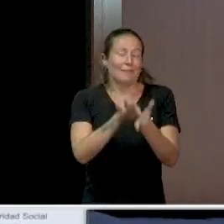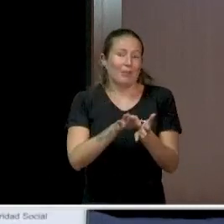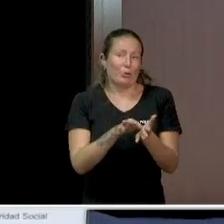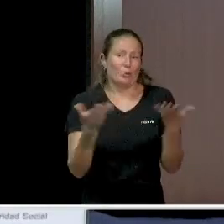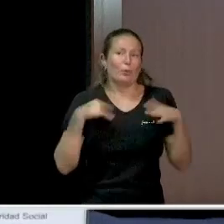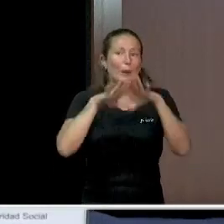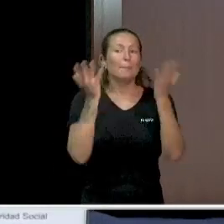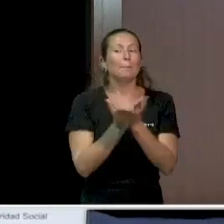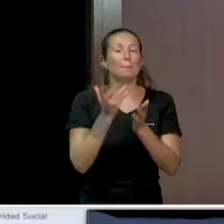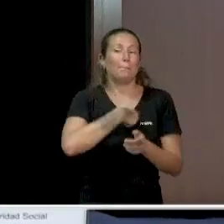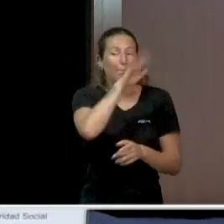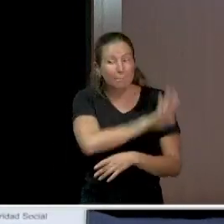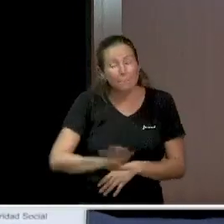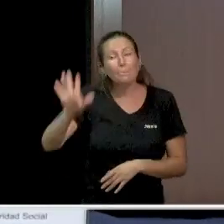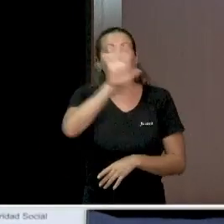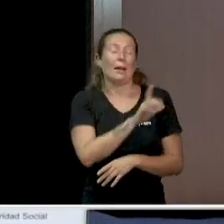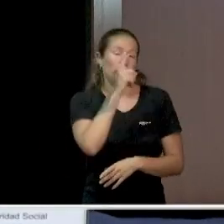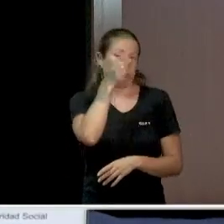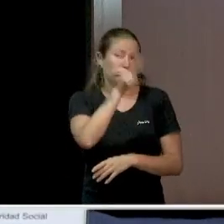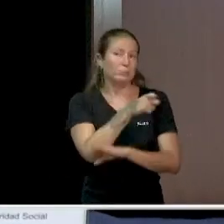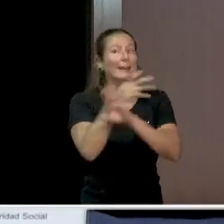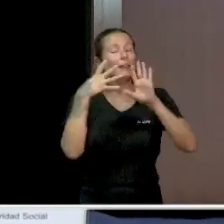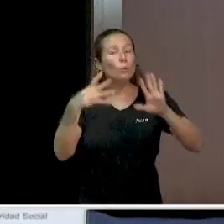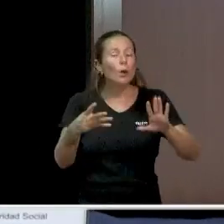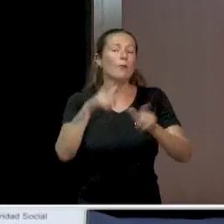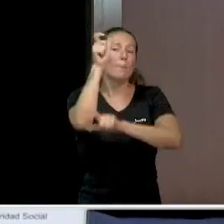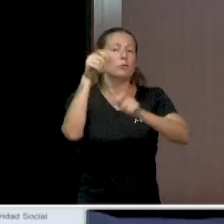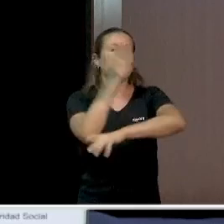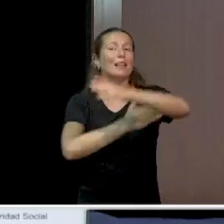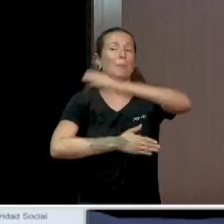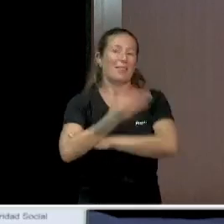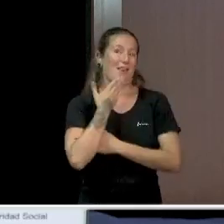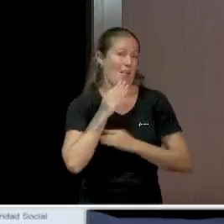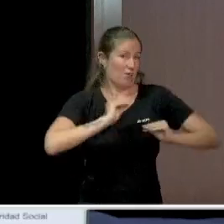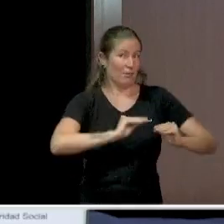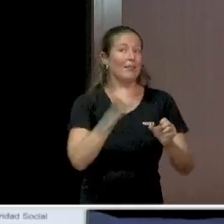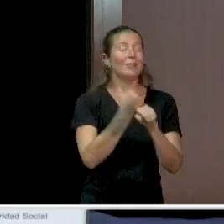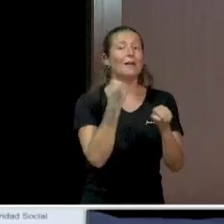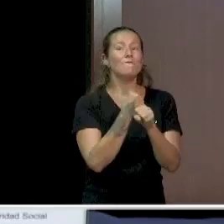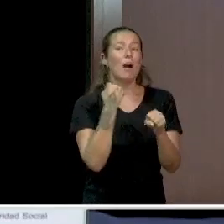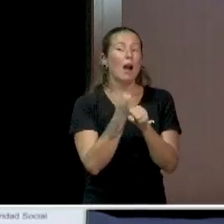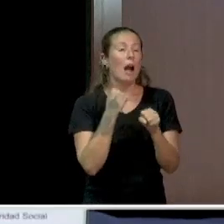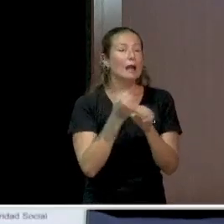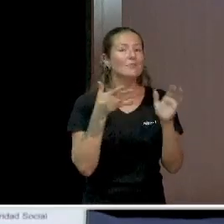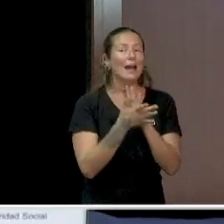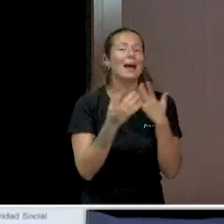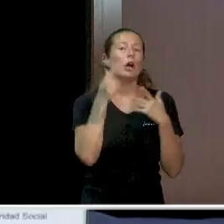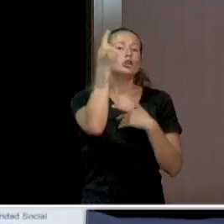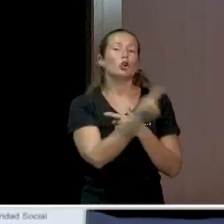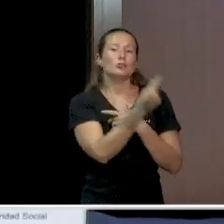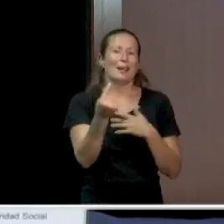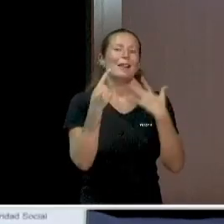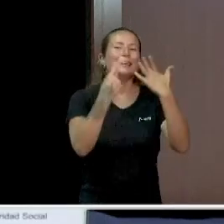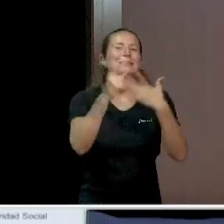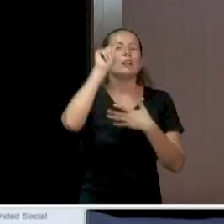el año 2019 las personas con discapacidad reconocida en edad de trabajar constituían un 6,3%